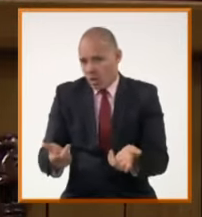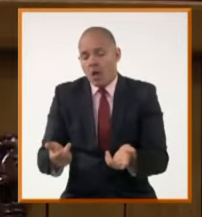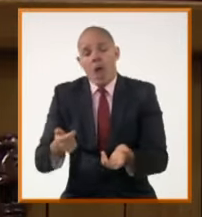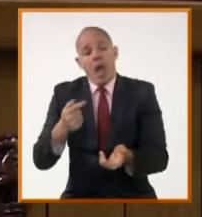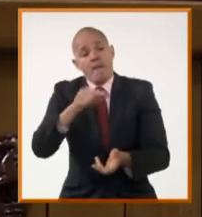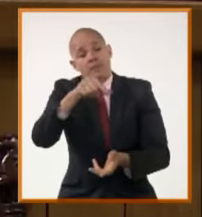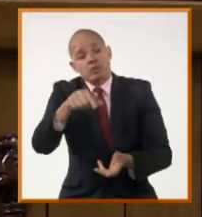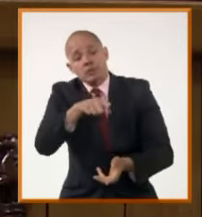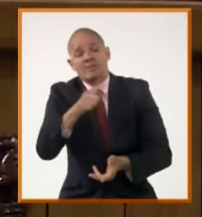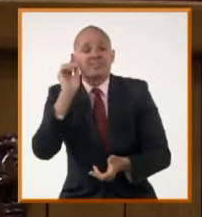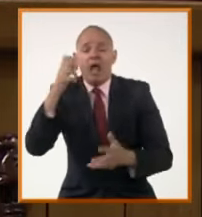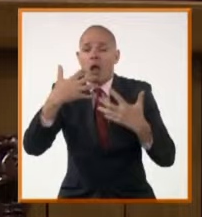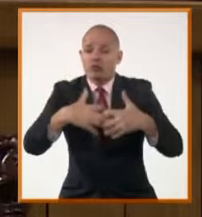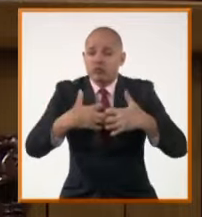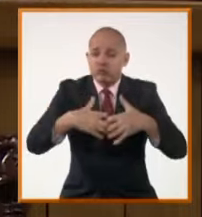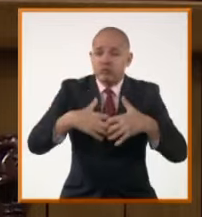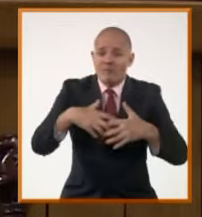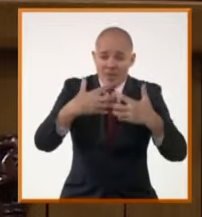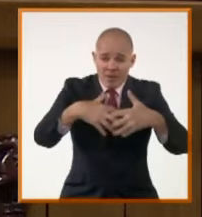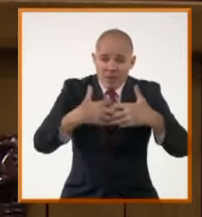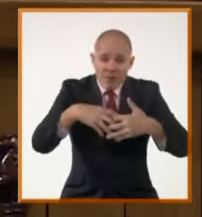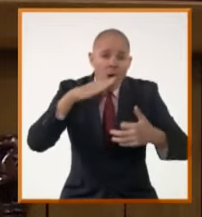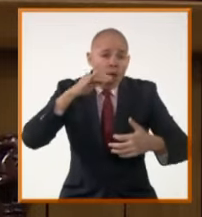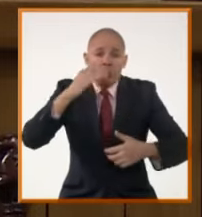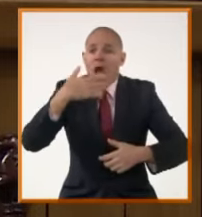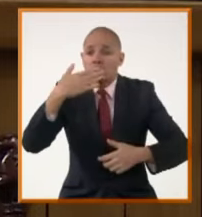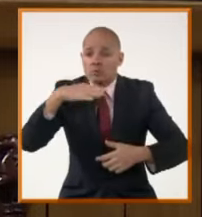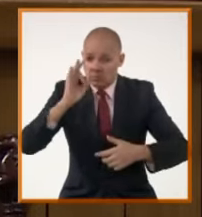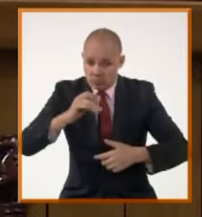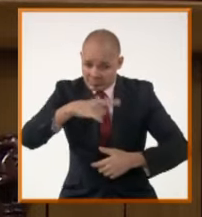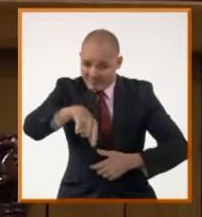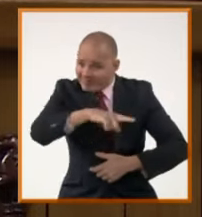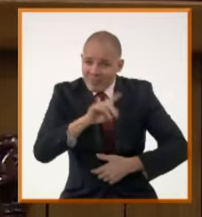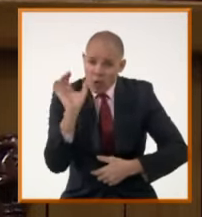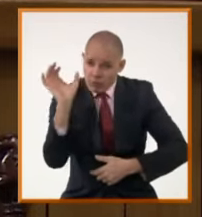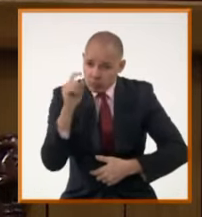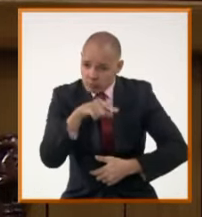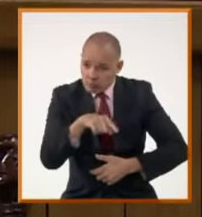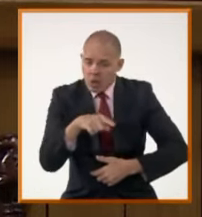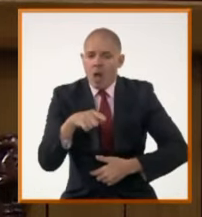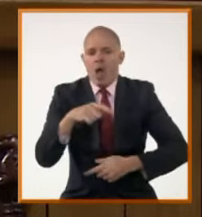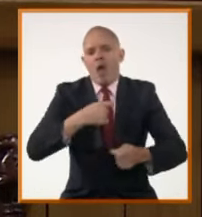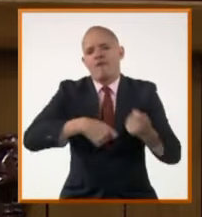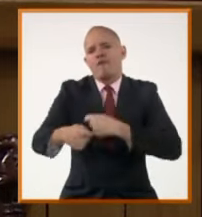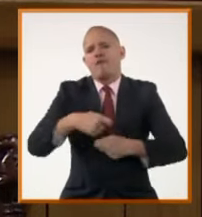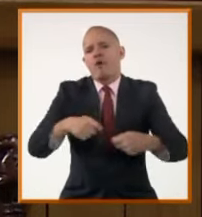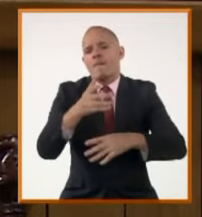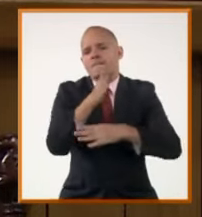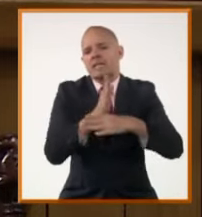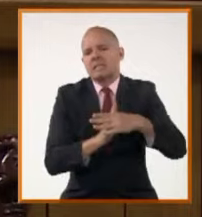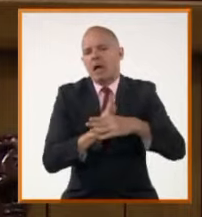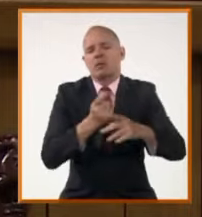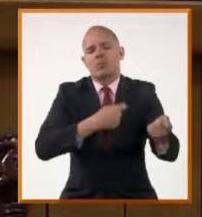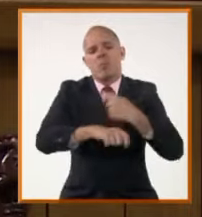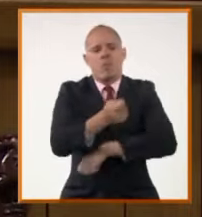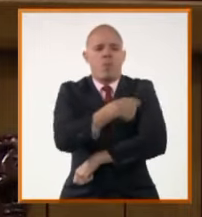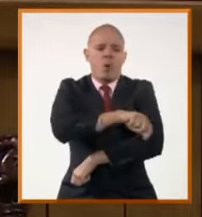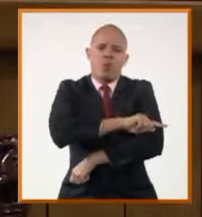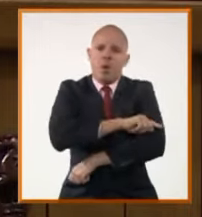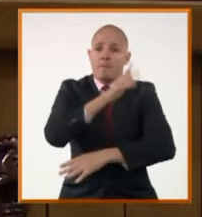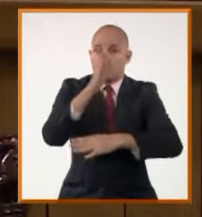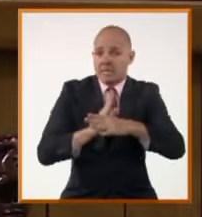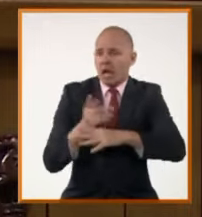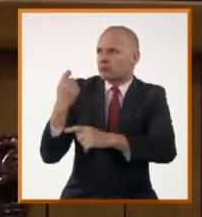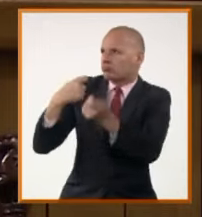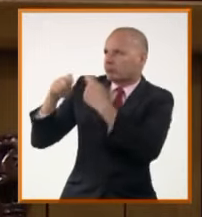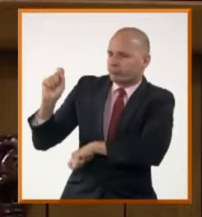central, remodelarlo y empezar a producir azúcar, una parte para la exportación y también garantizar el incremento de la producción